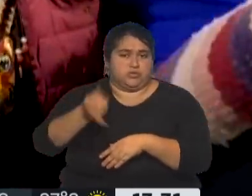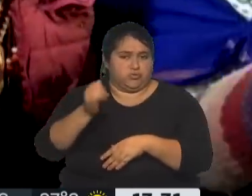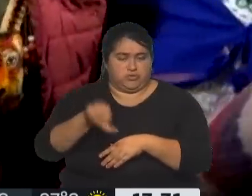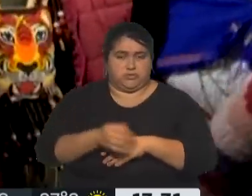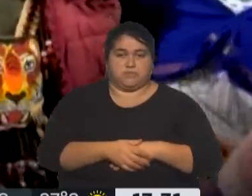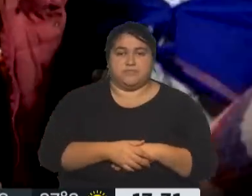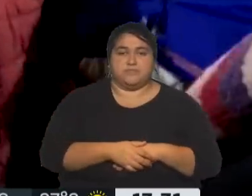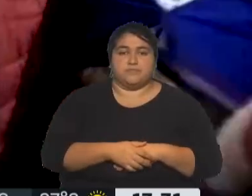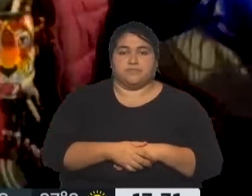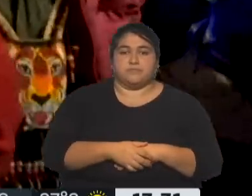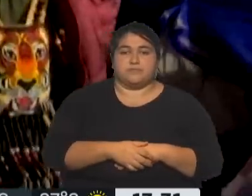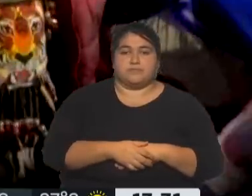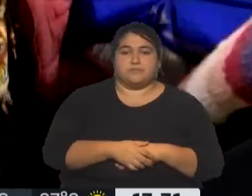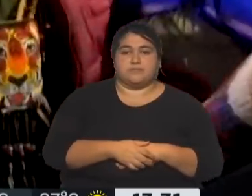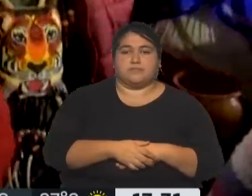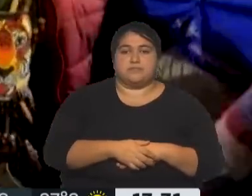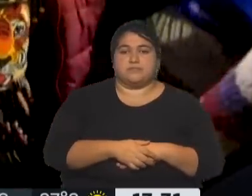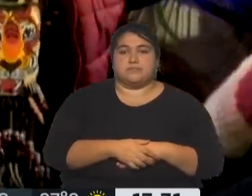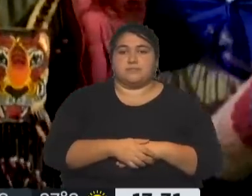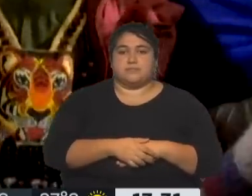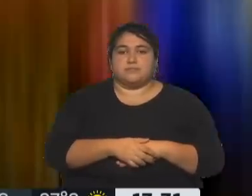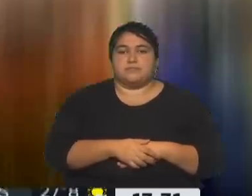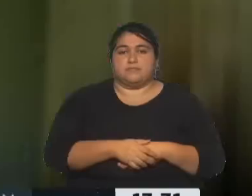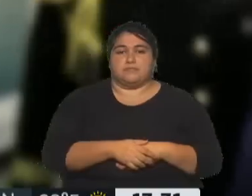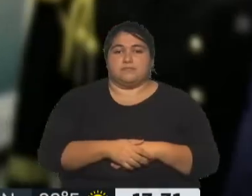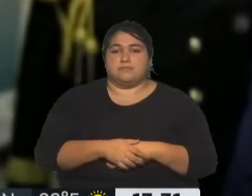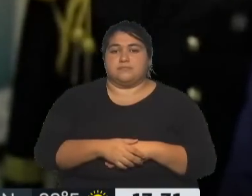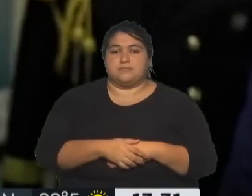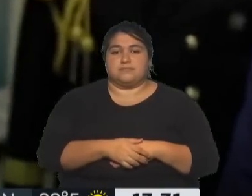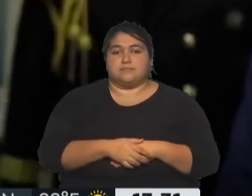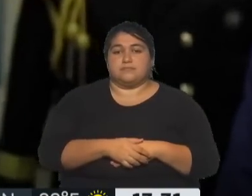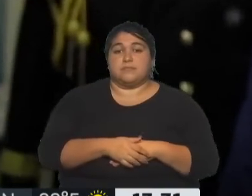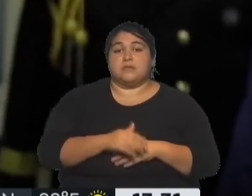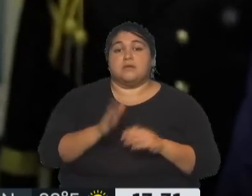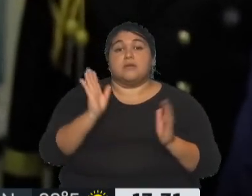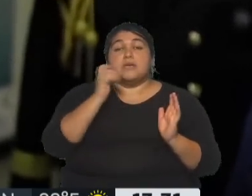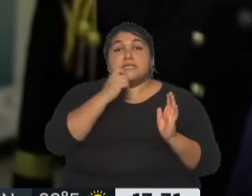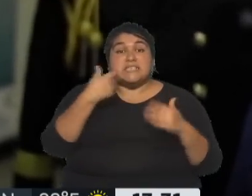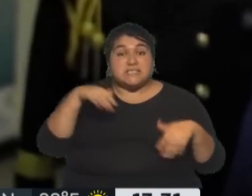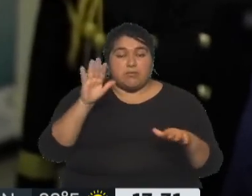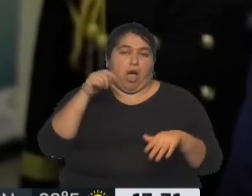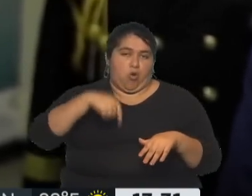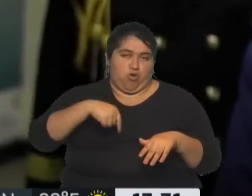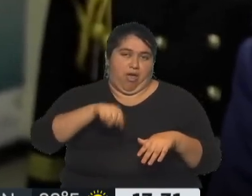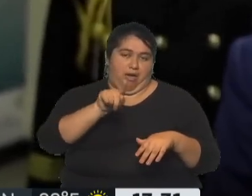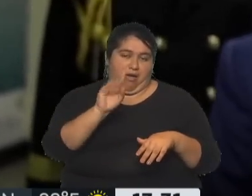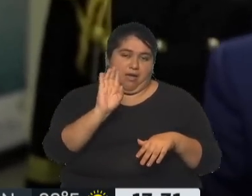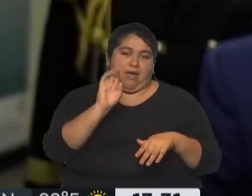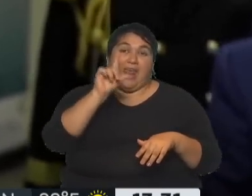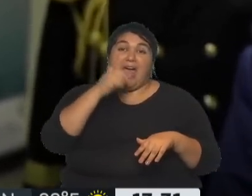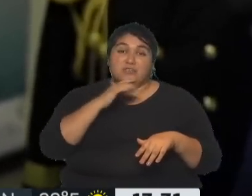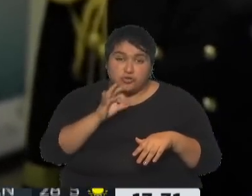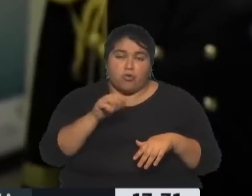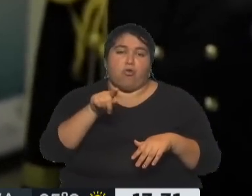en este caso, sobre el juicio político al gobierno de Lasso. Y se puede... Ahora, Lasso enfrenta